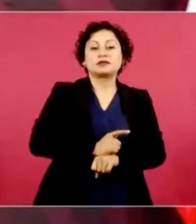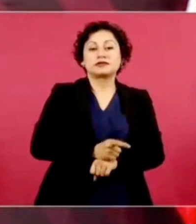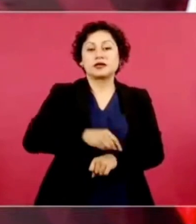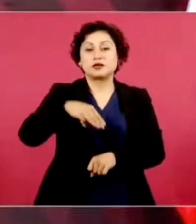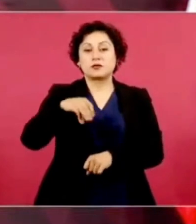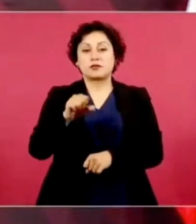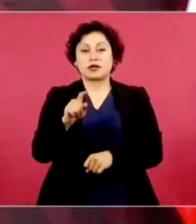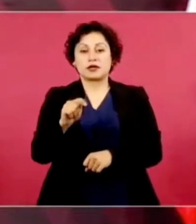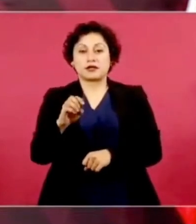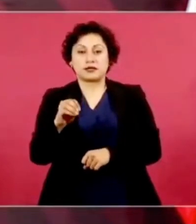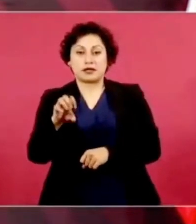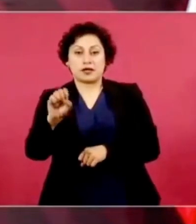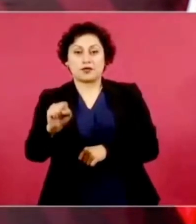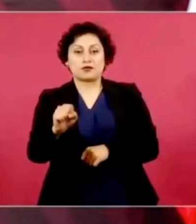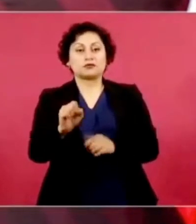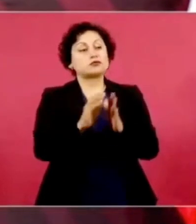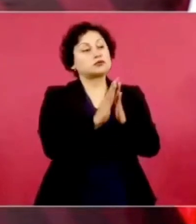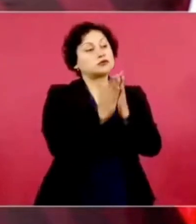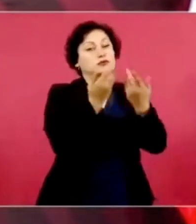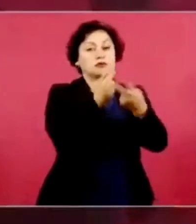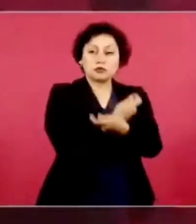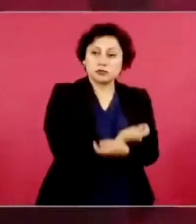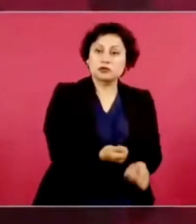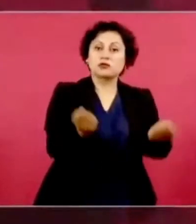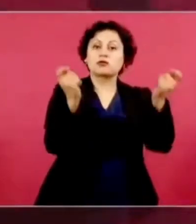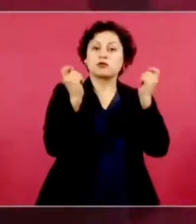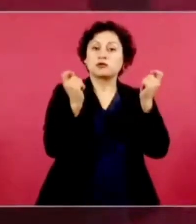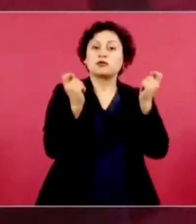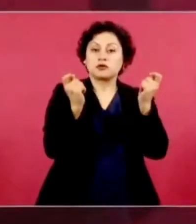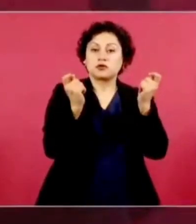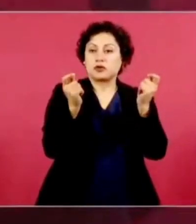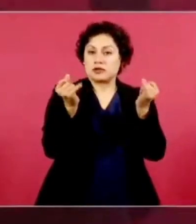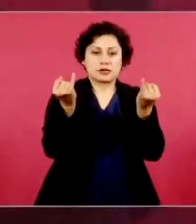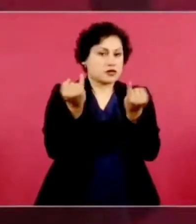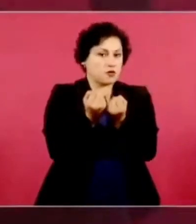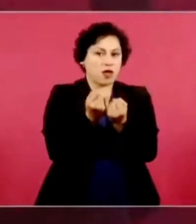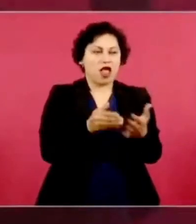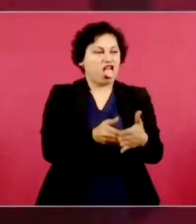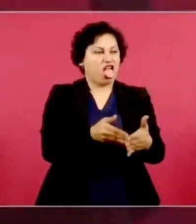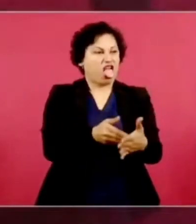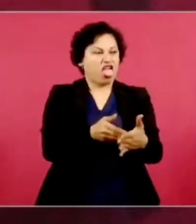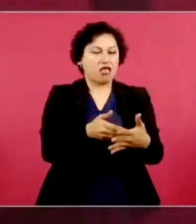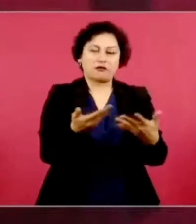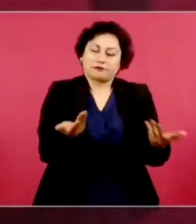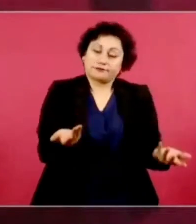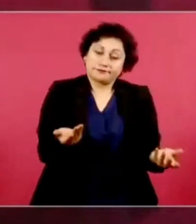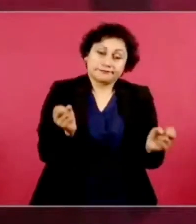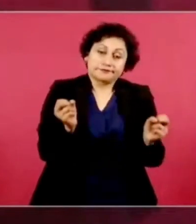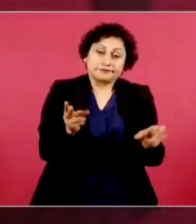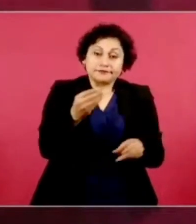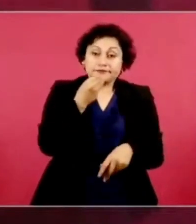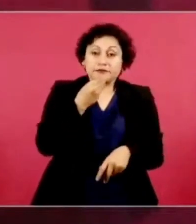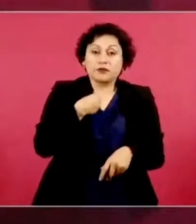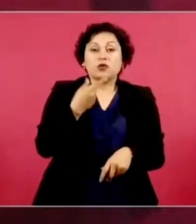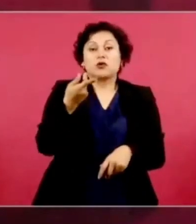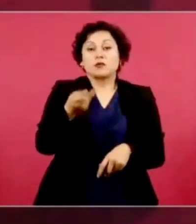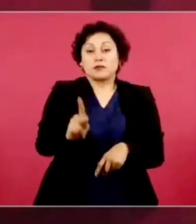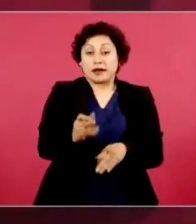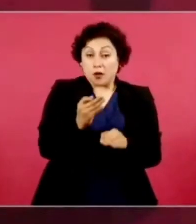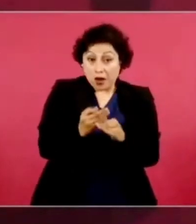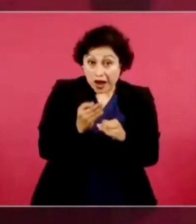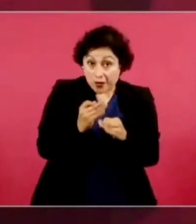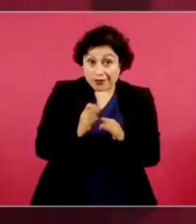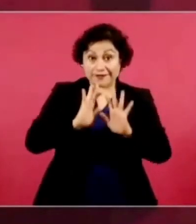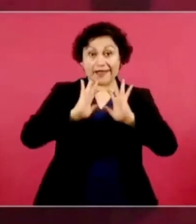texto? Pero ahora ya todos, hasta el gobernador de Coahuila me